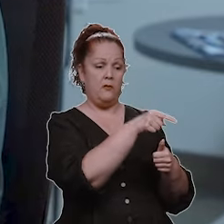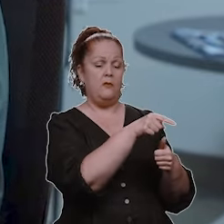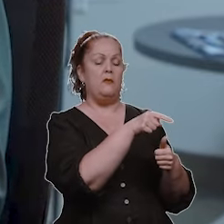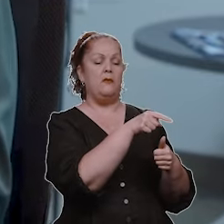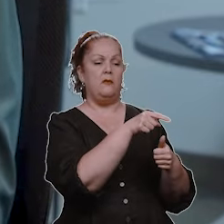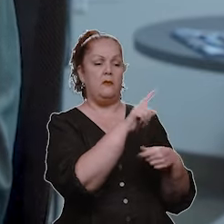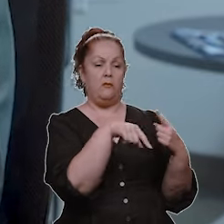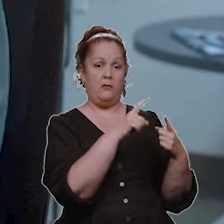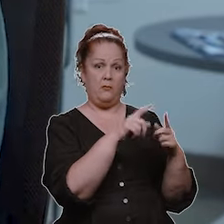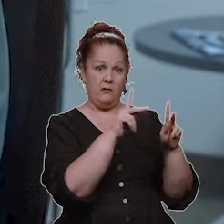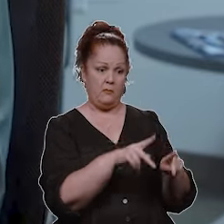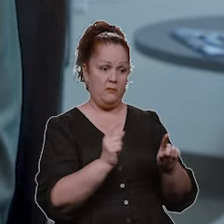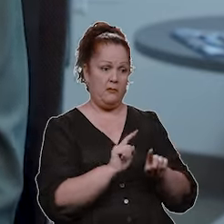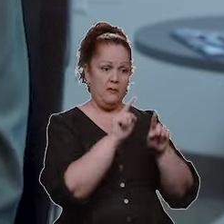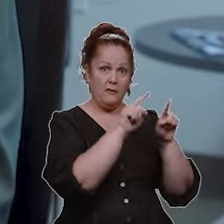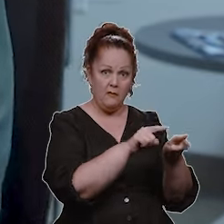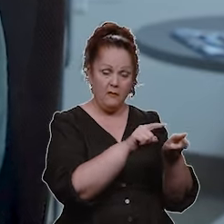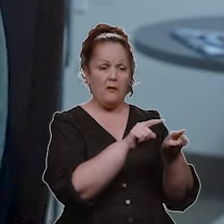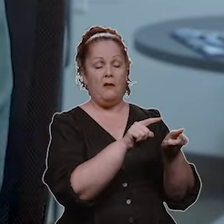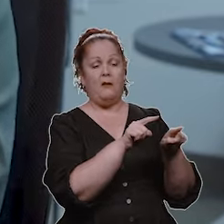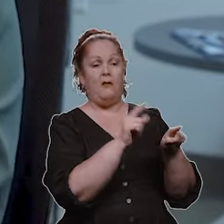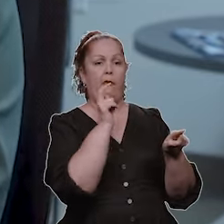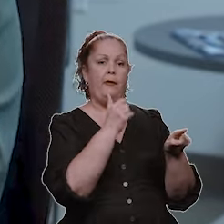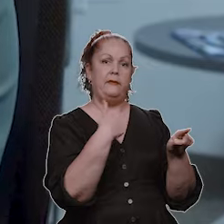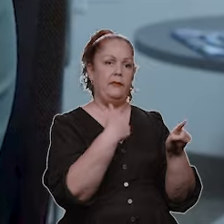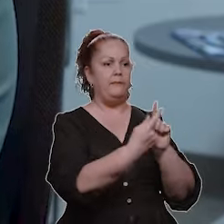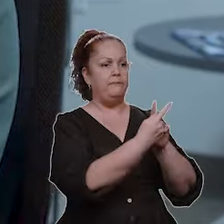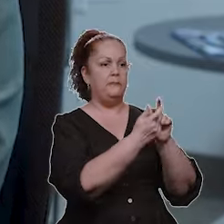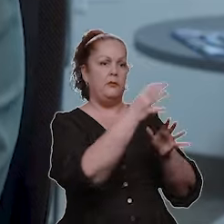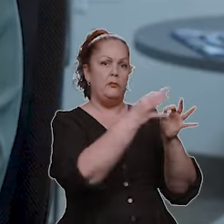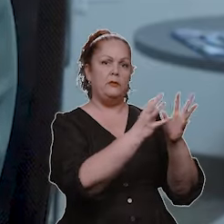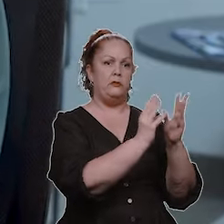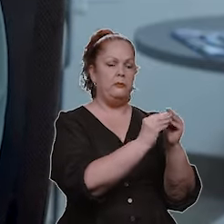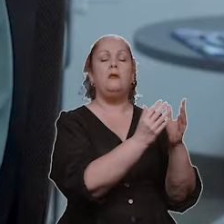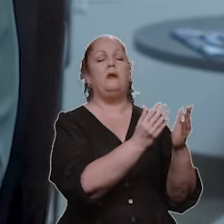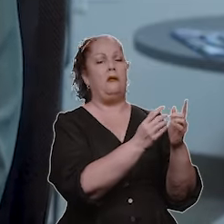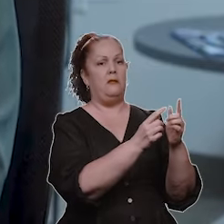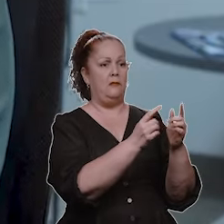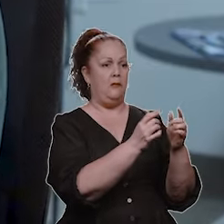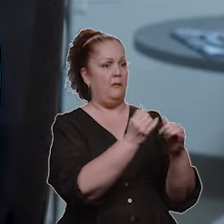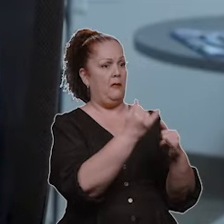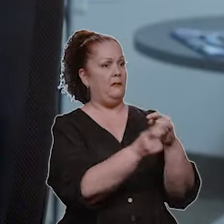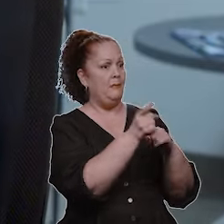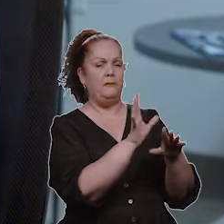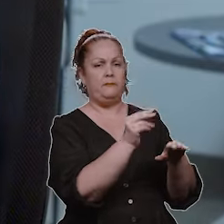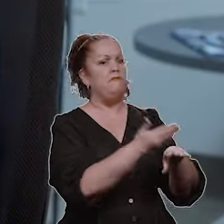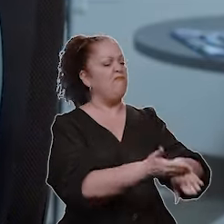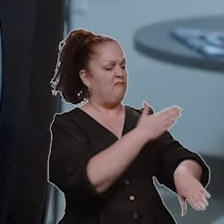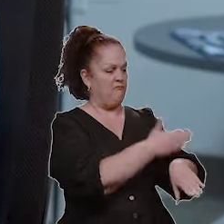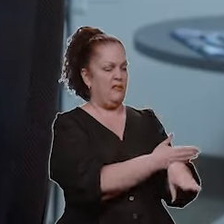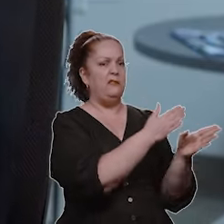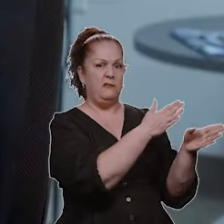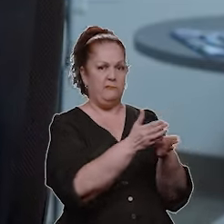probablemente cuando los ciudadanos tengan que acudir o tengan una vista ya eso esté programado con algún tiempo de anticipación